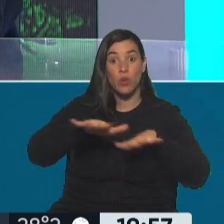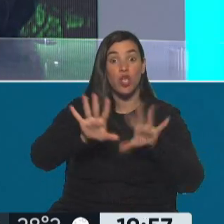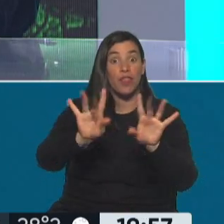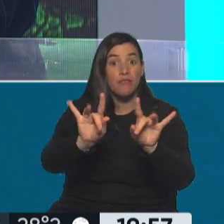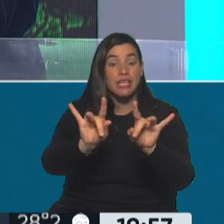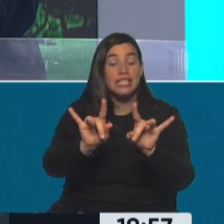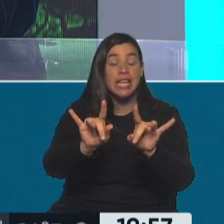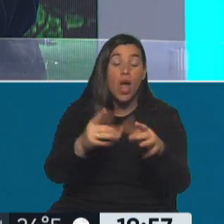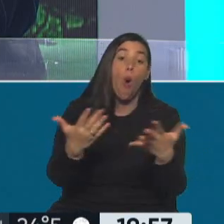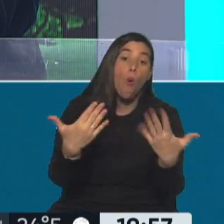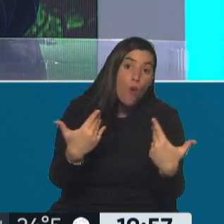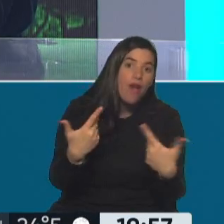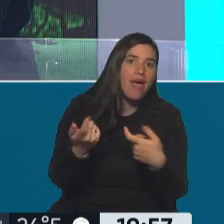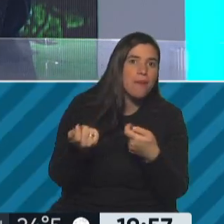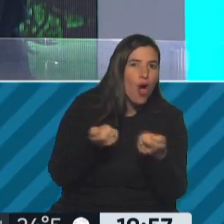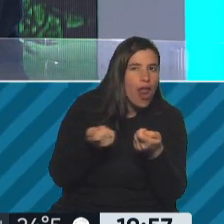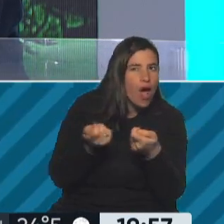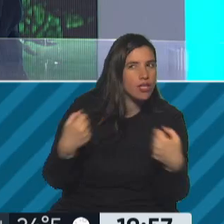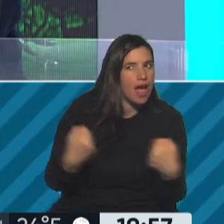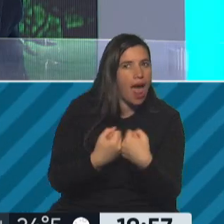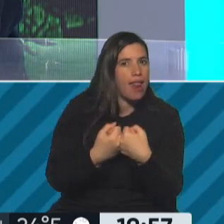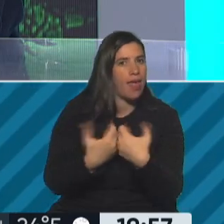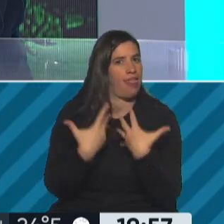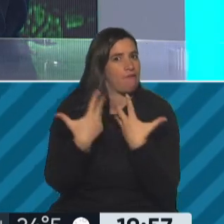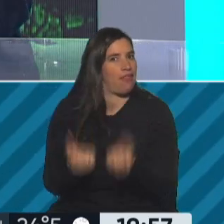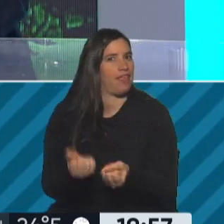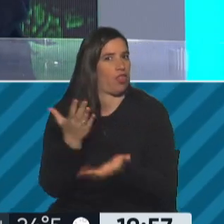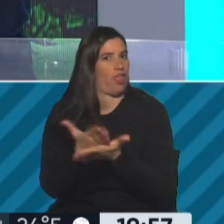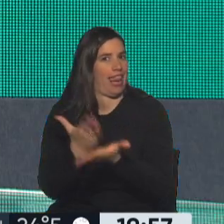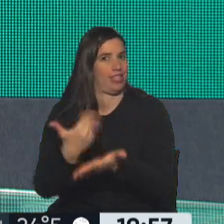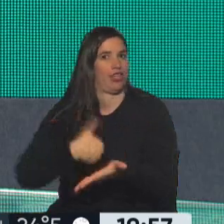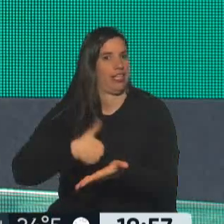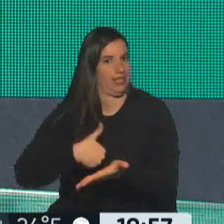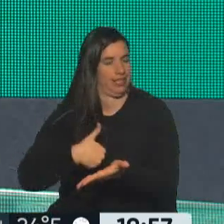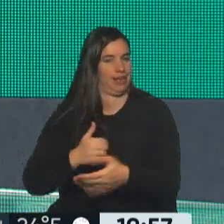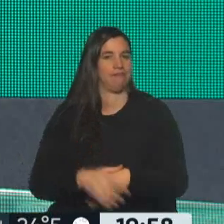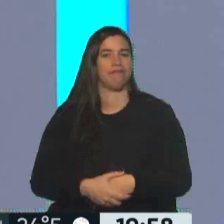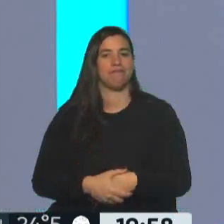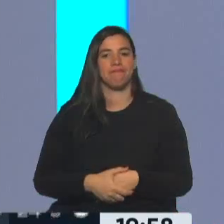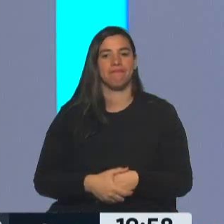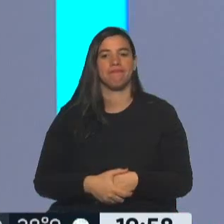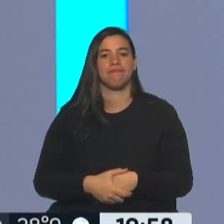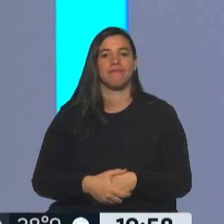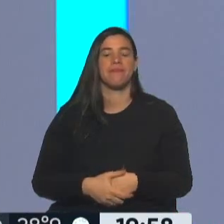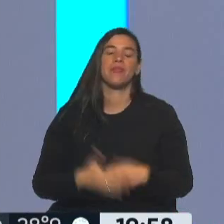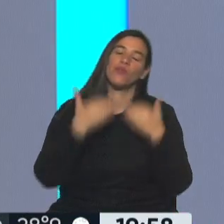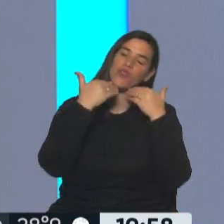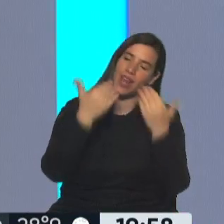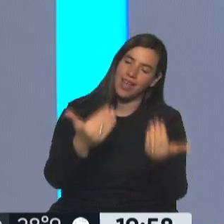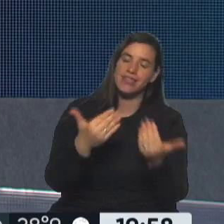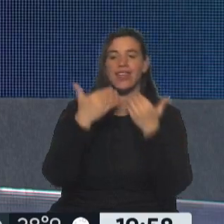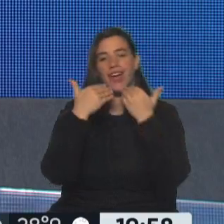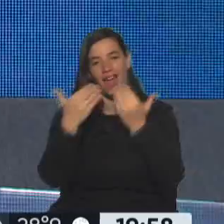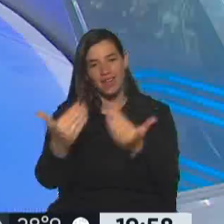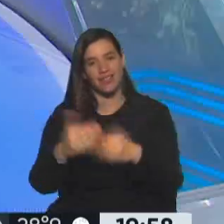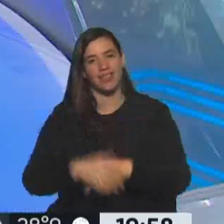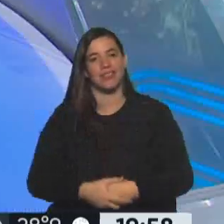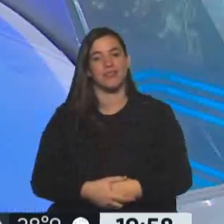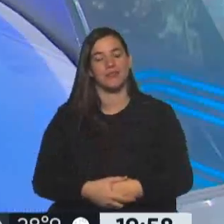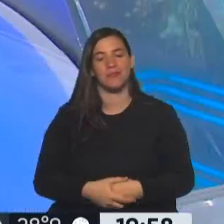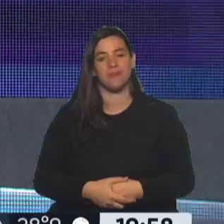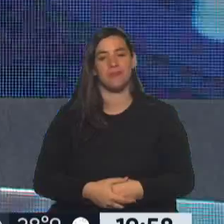el 2010. Antes no éramos parte de la CAF, una decisión de Cristina, fuimos parte de la CAF y eso ha servido también como